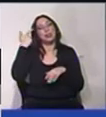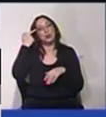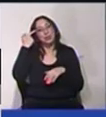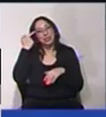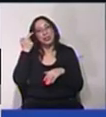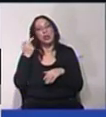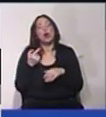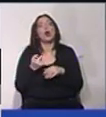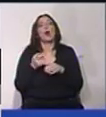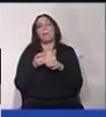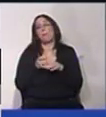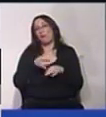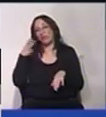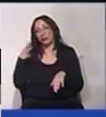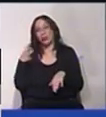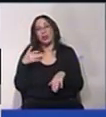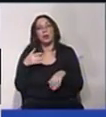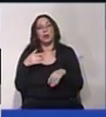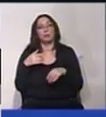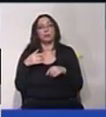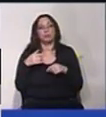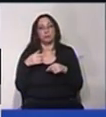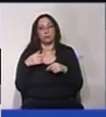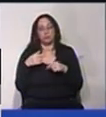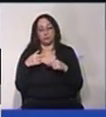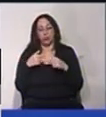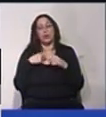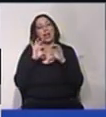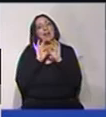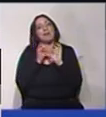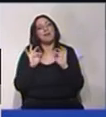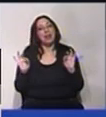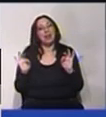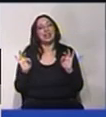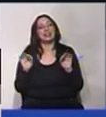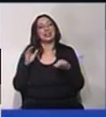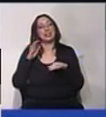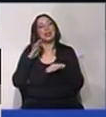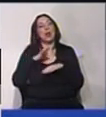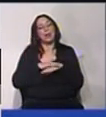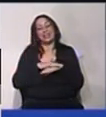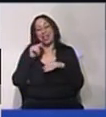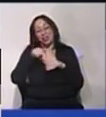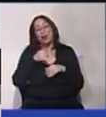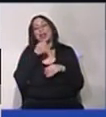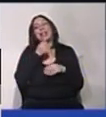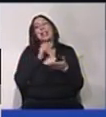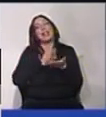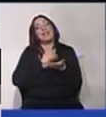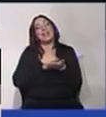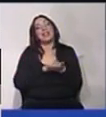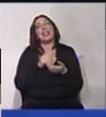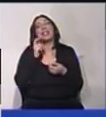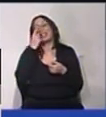donde una de nuestras frases basadas en los hechos, en la evidencia, es que